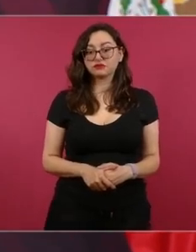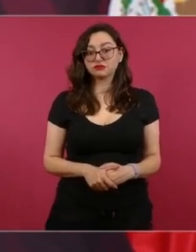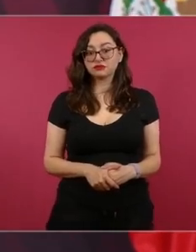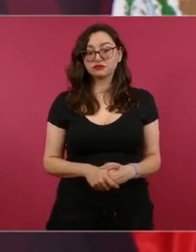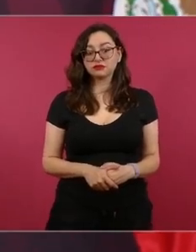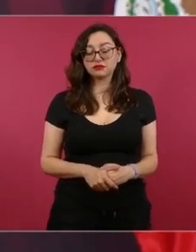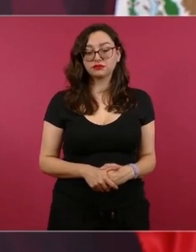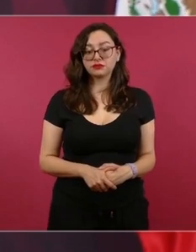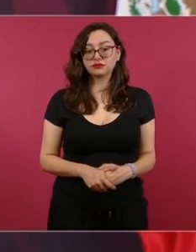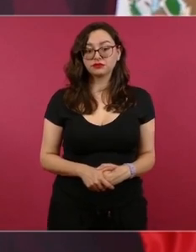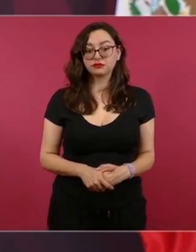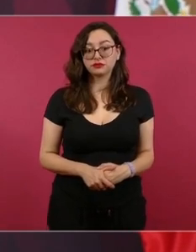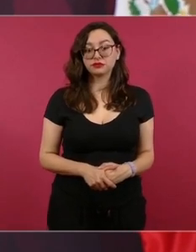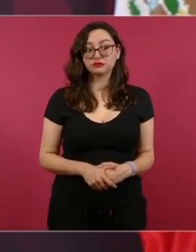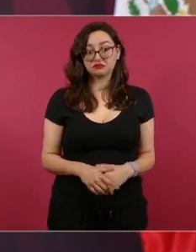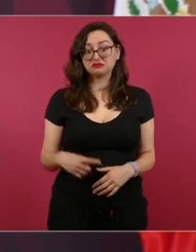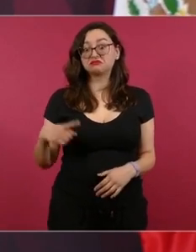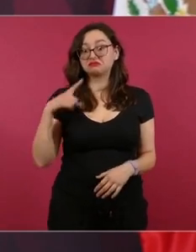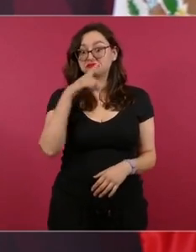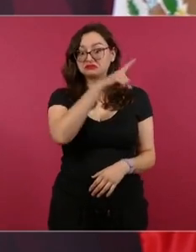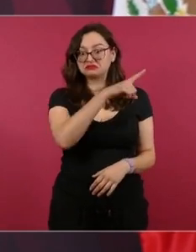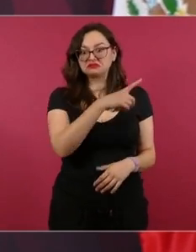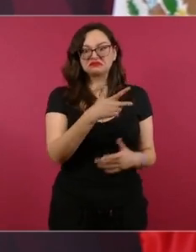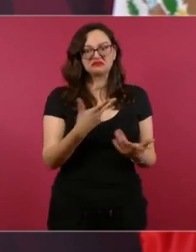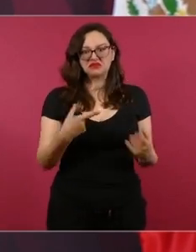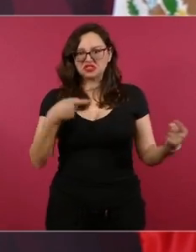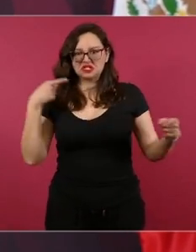juicios a los candidatos,